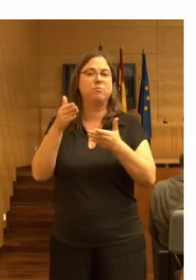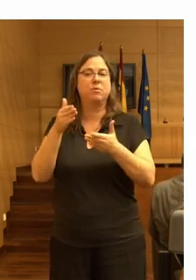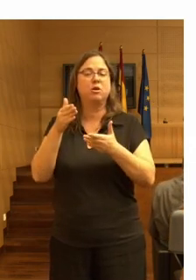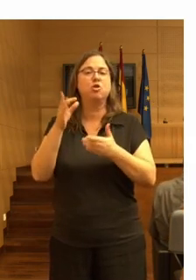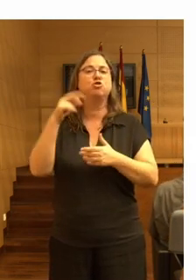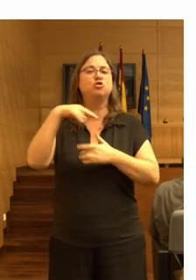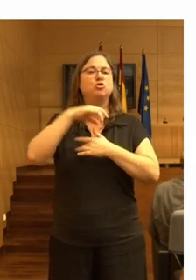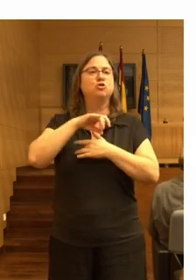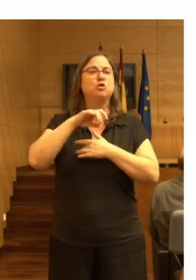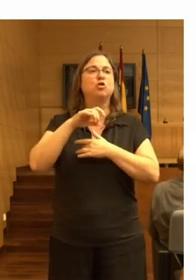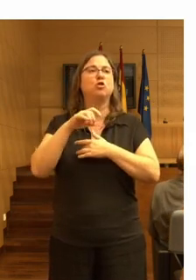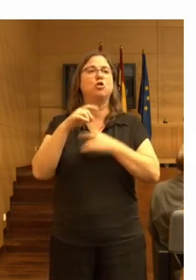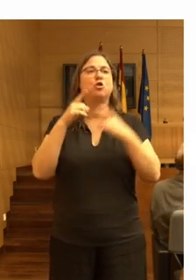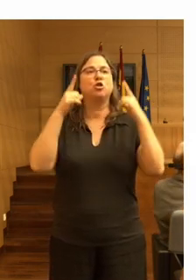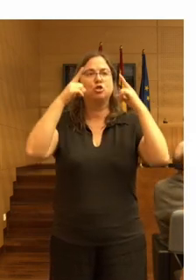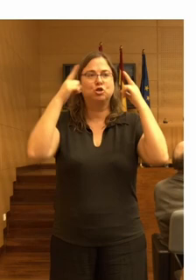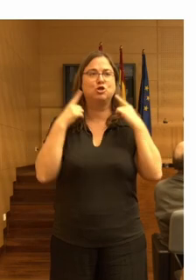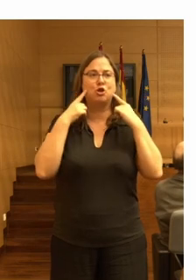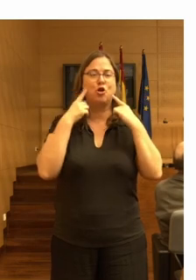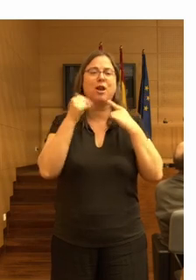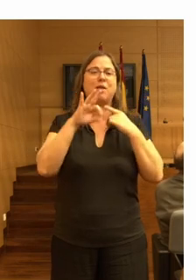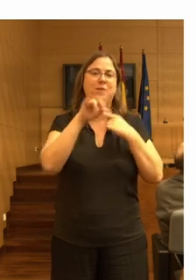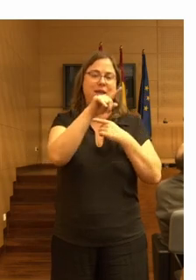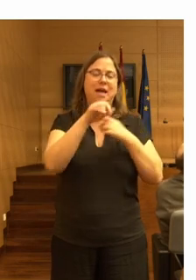Sorana María y su equipo técnico.